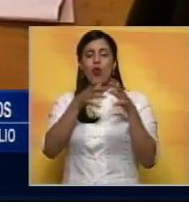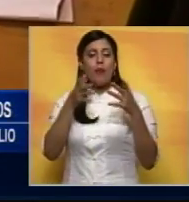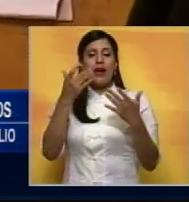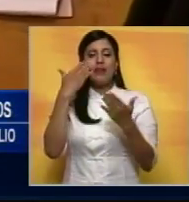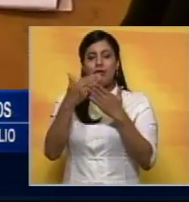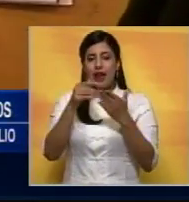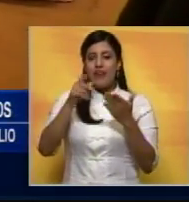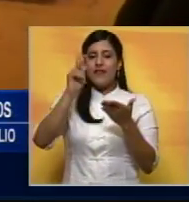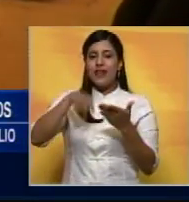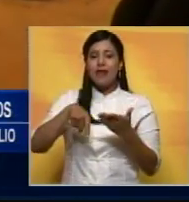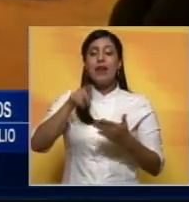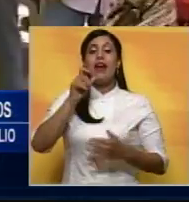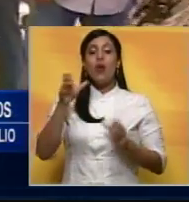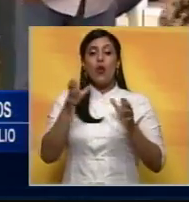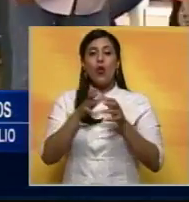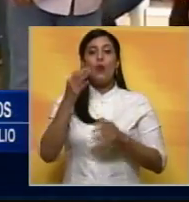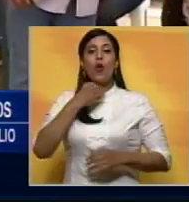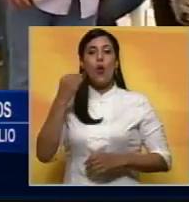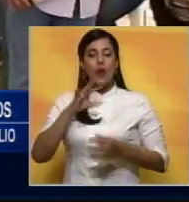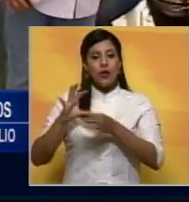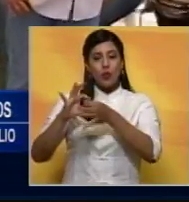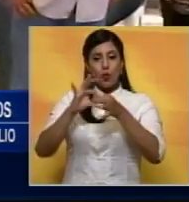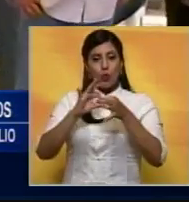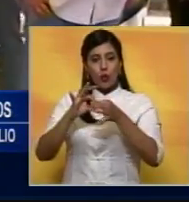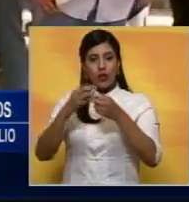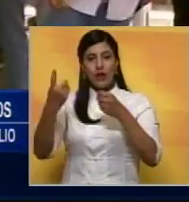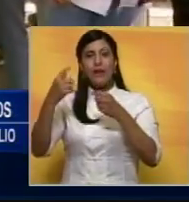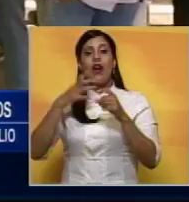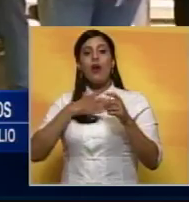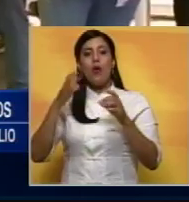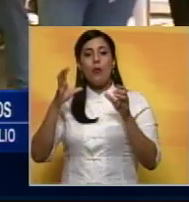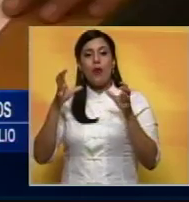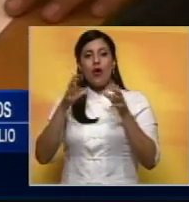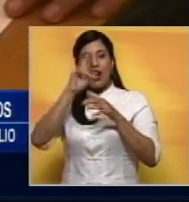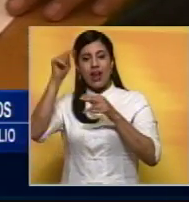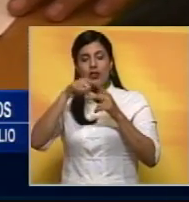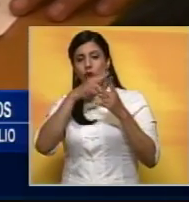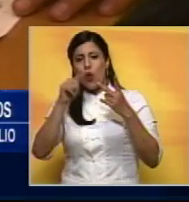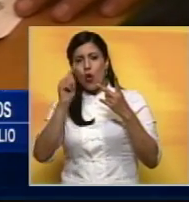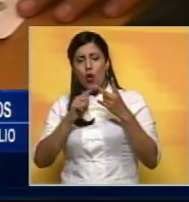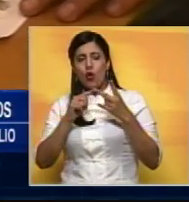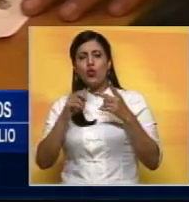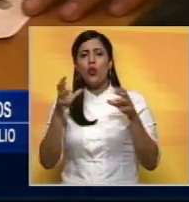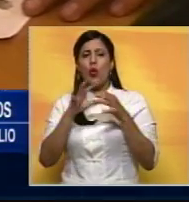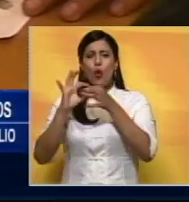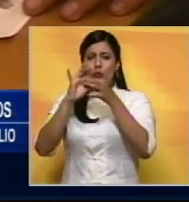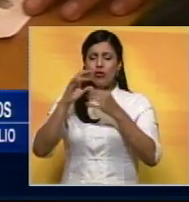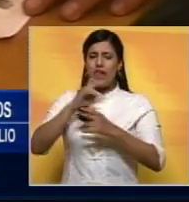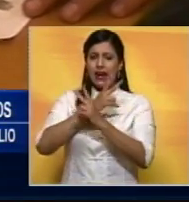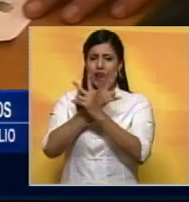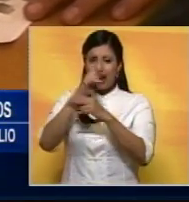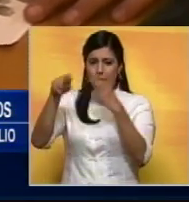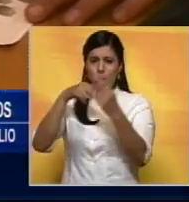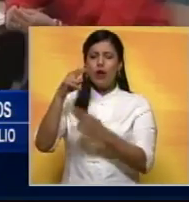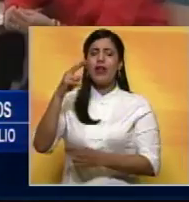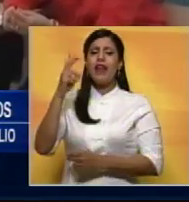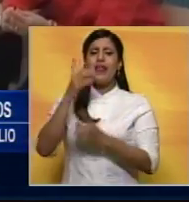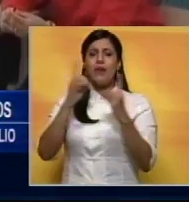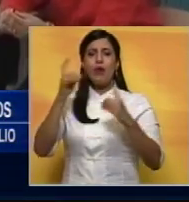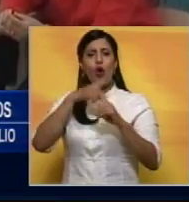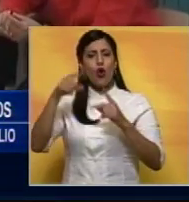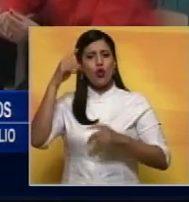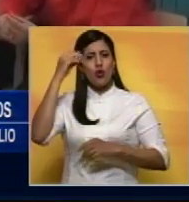para validarse a los partidos Juventud Unida en Acción Nacional con BIMBA, Unión Republicana Democrática, Opinión